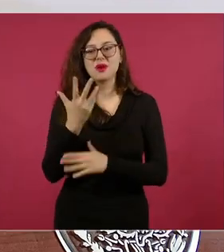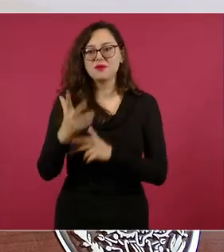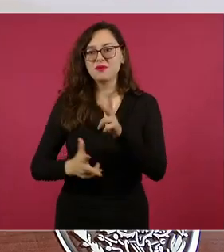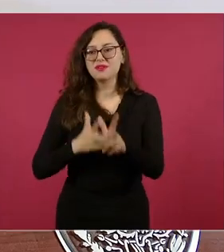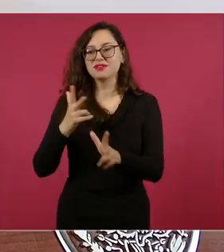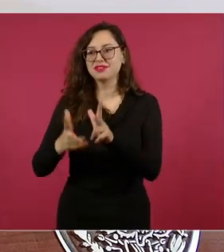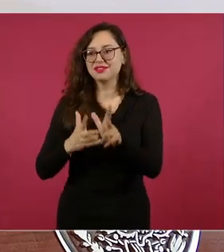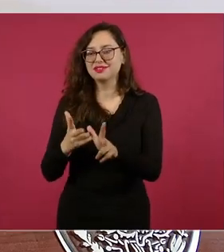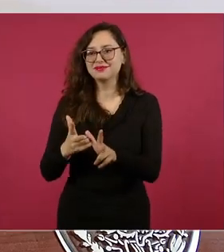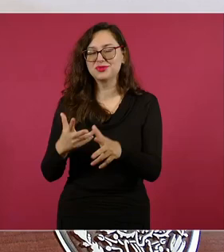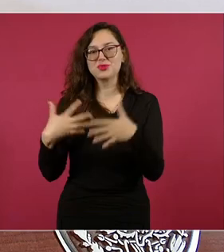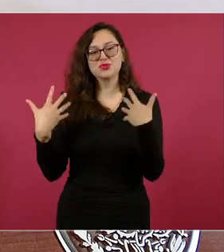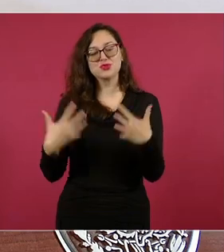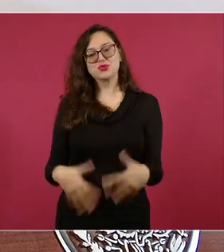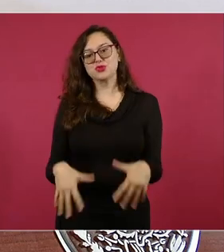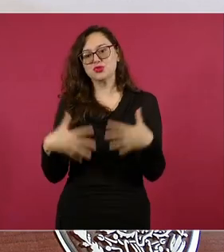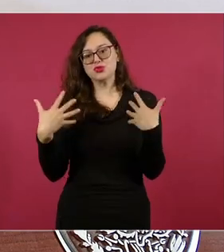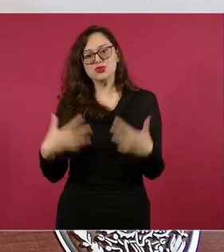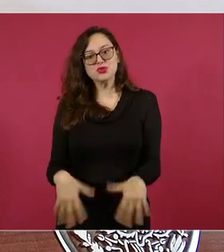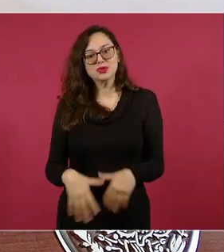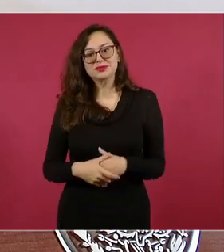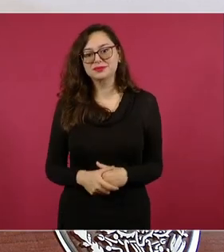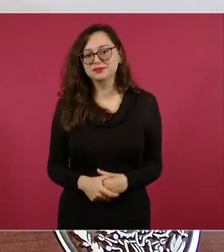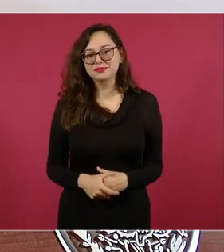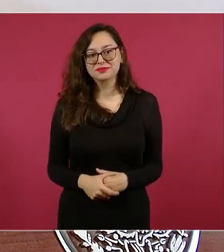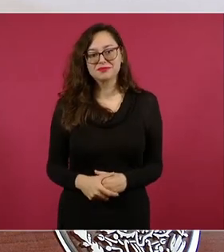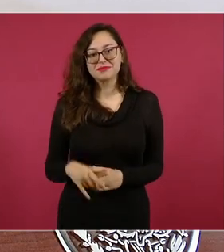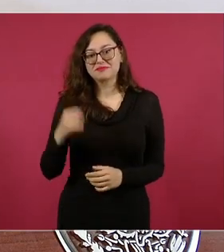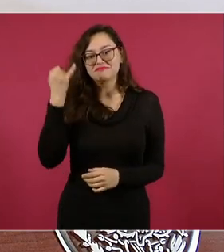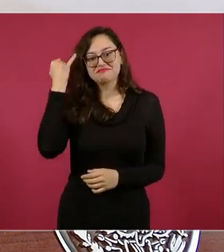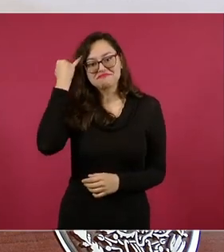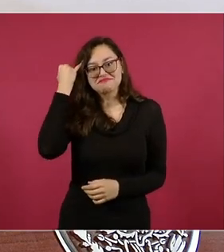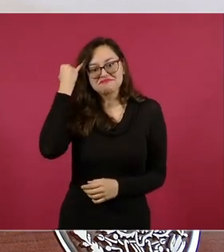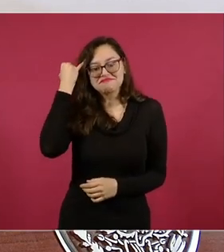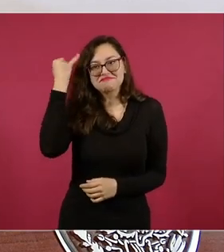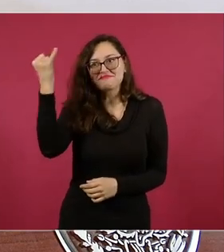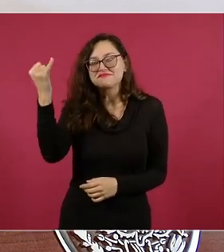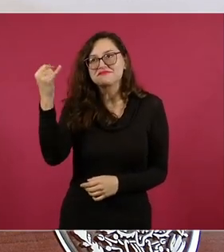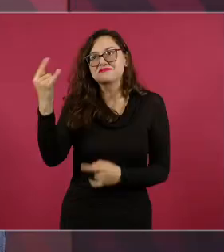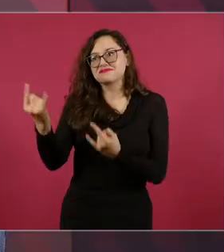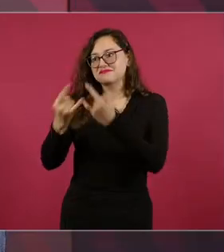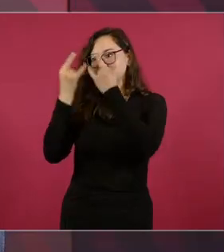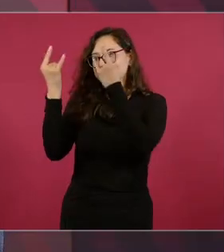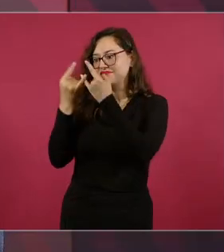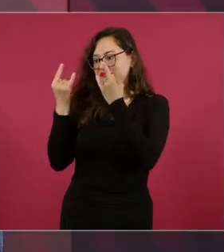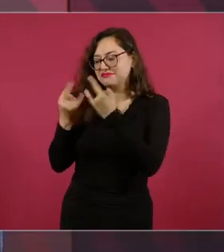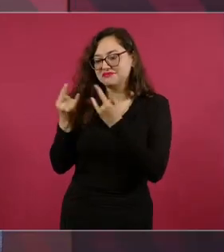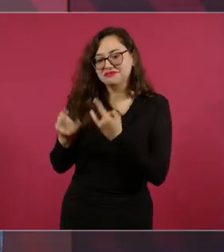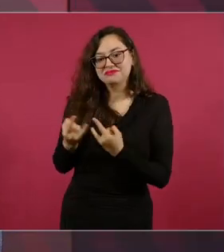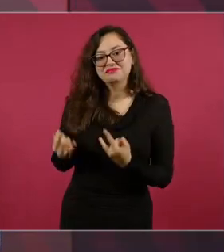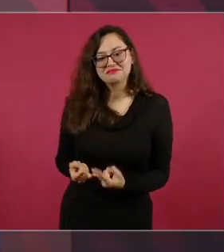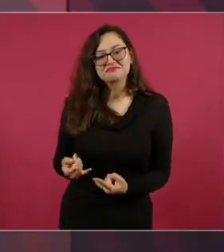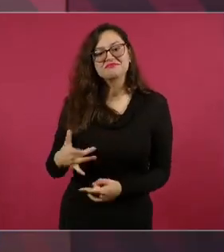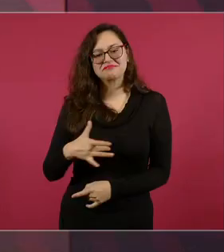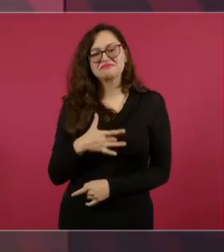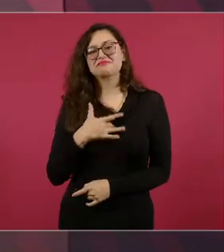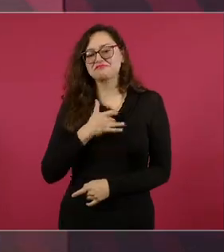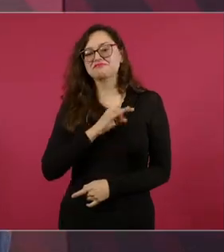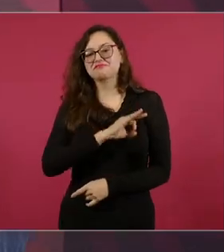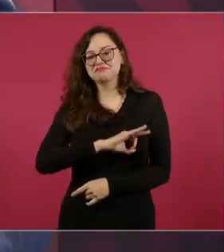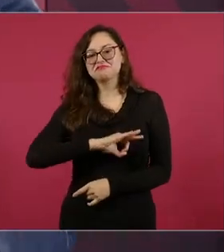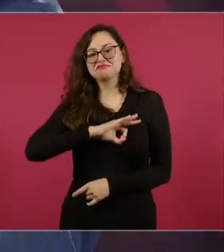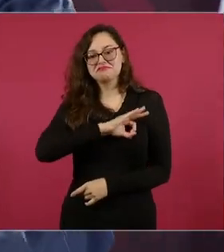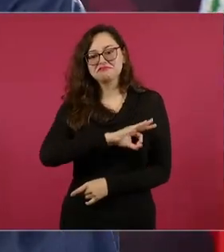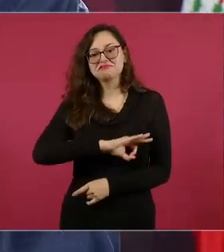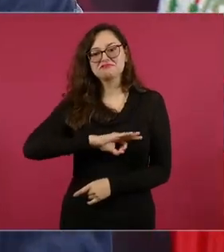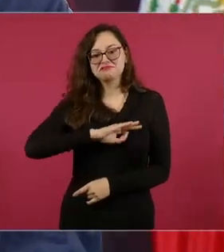cuántas historias, ¿no? Me siento muy feliz y quiero compartir con